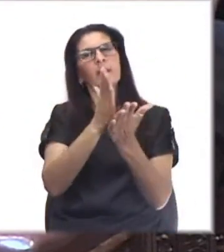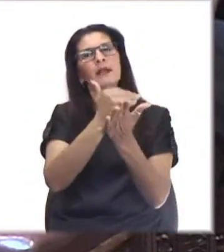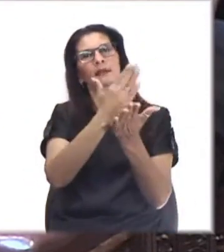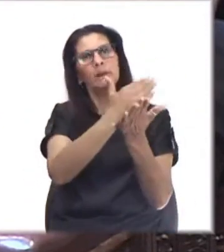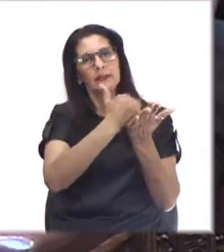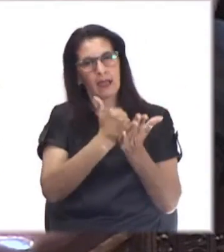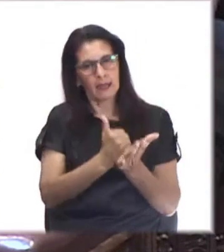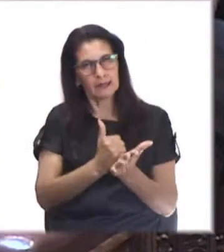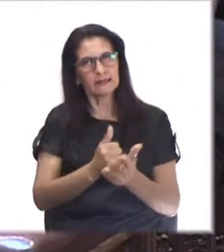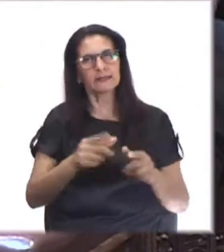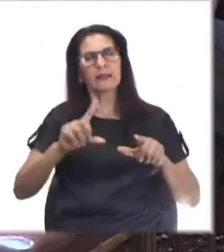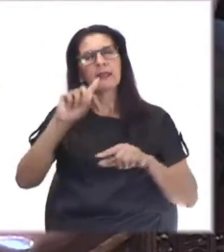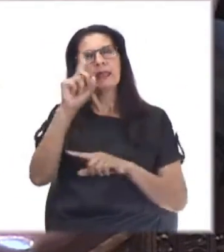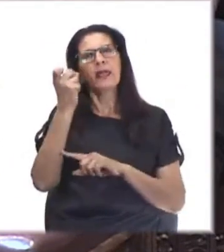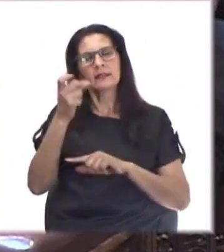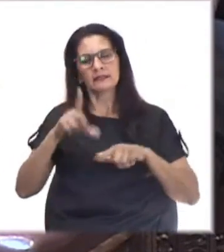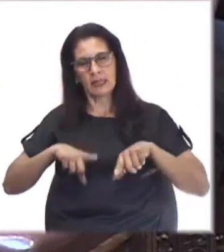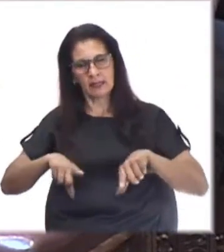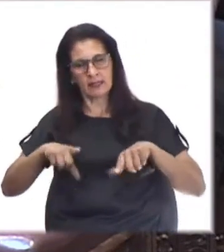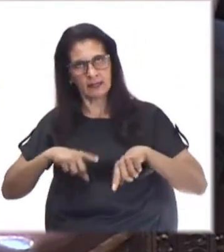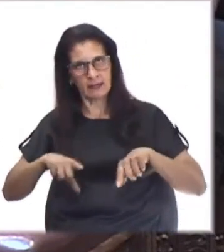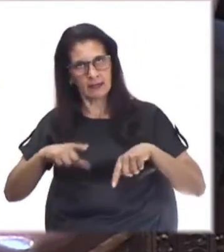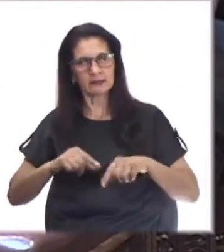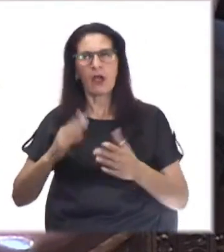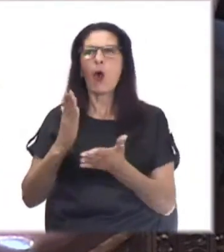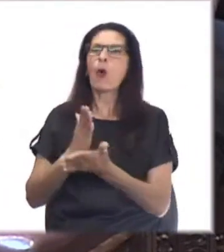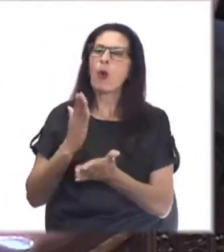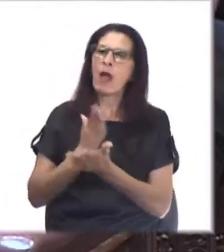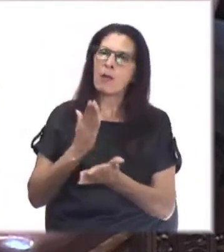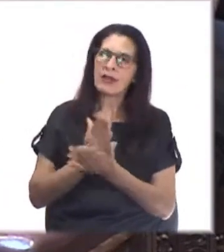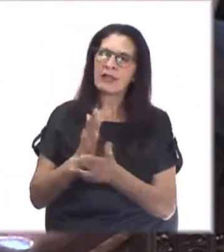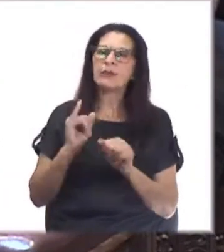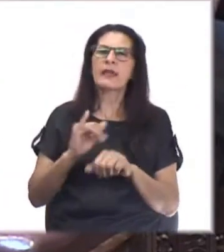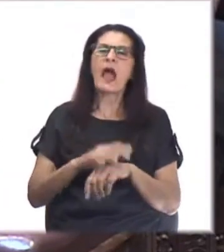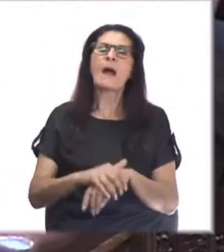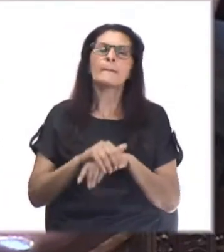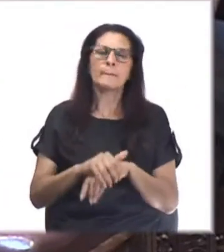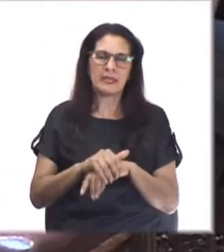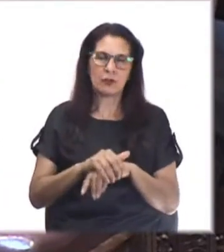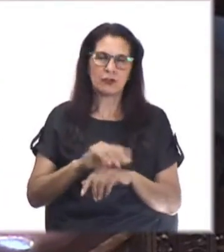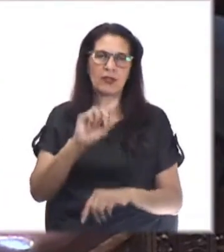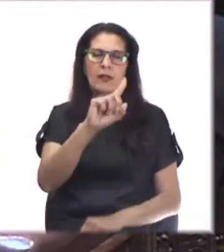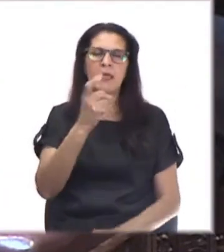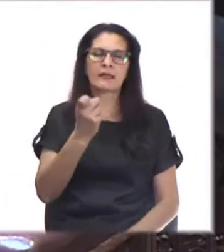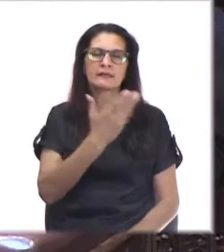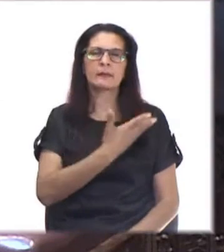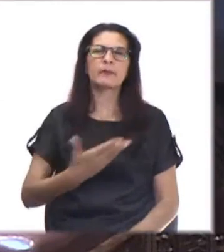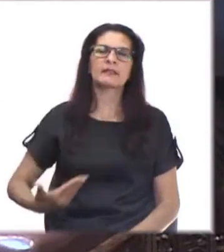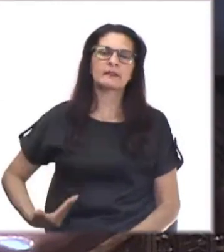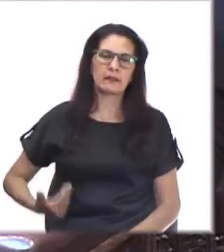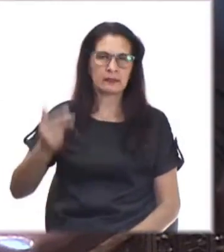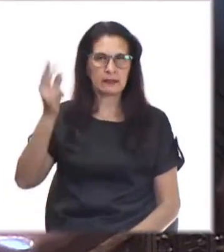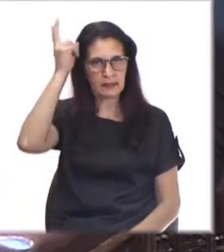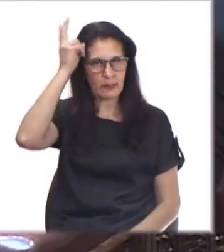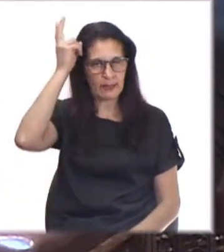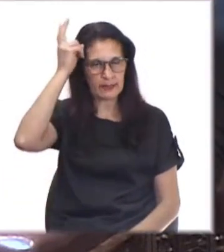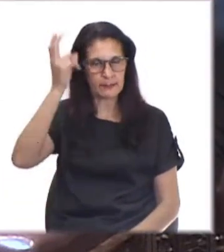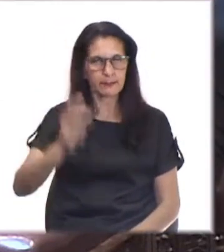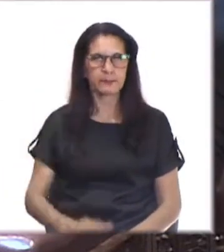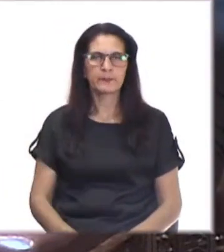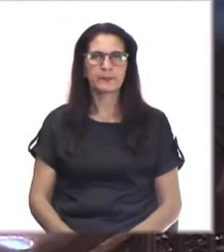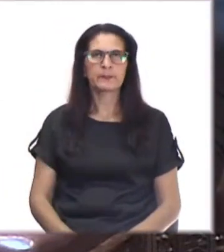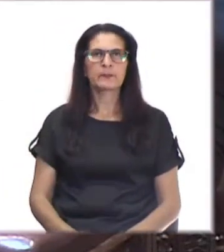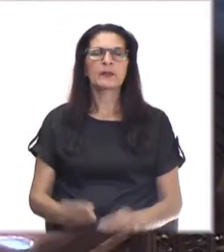los exintendentes, a colaboradores y amigos del expresidente Tabaré Vázquez, a